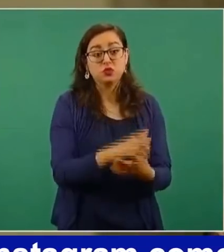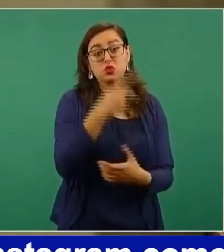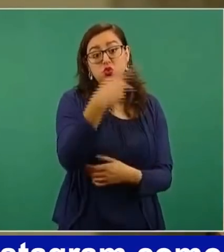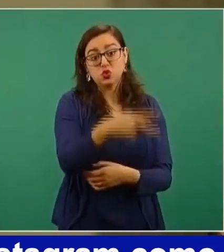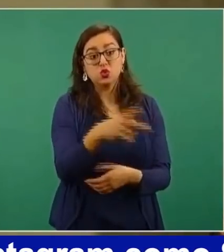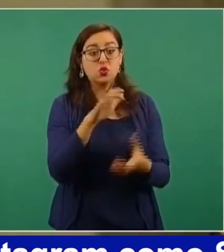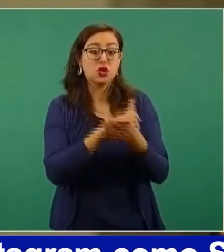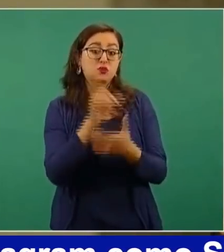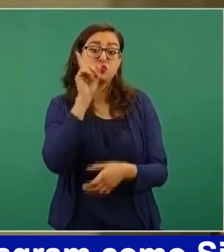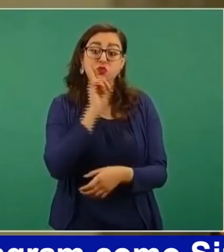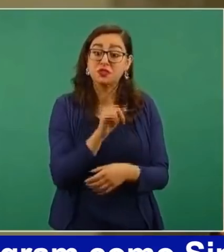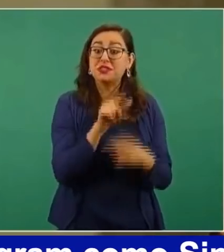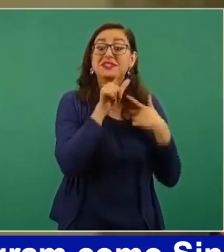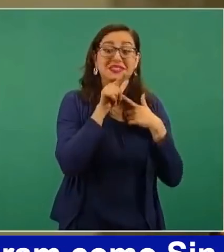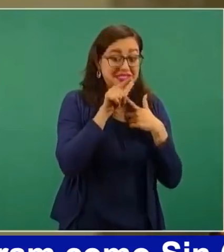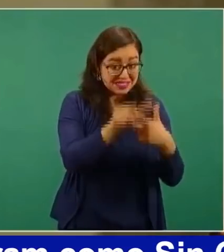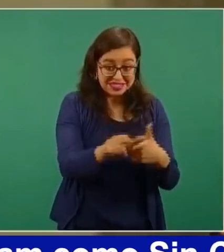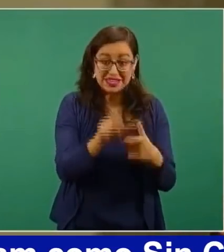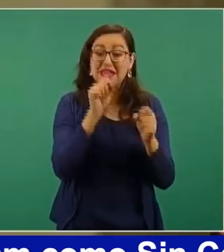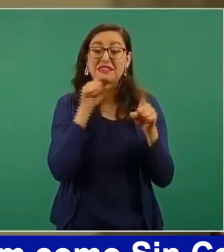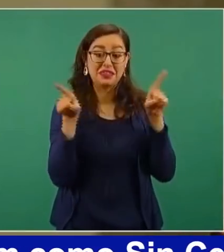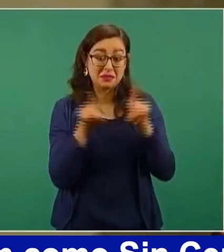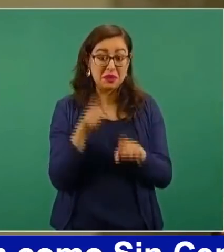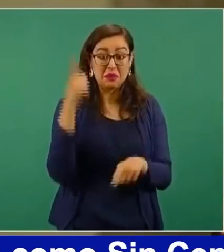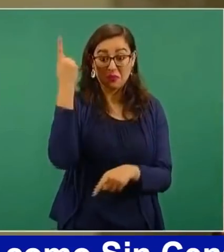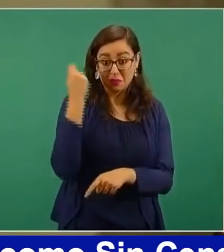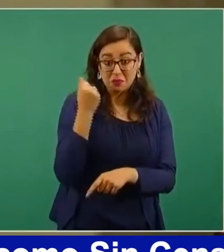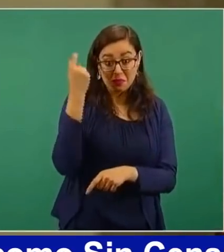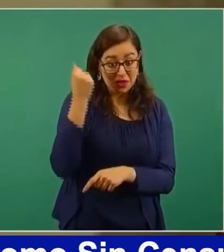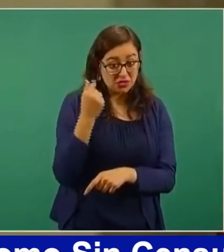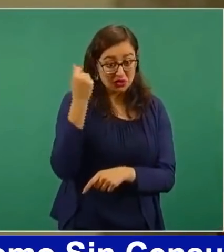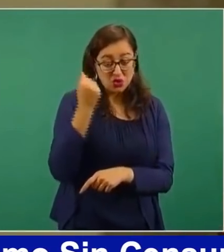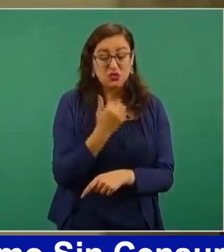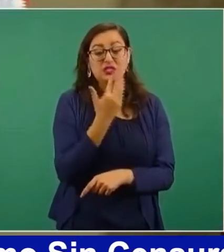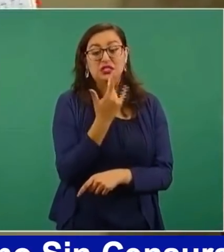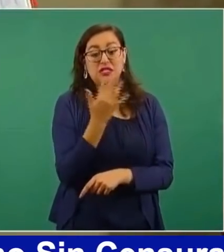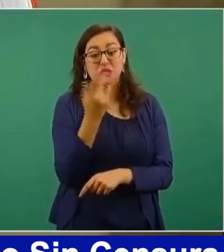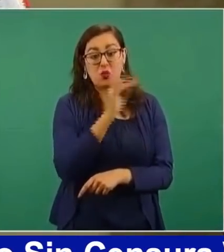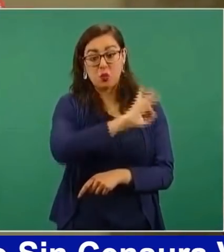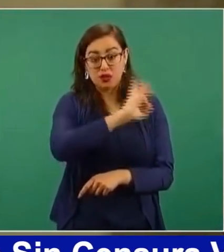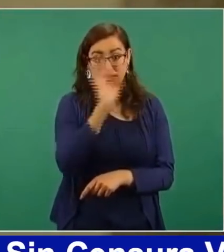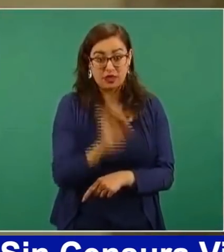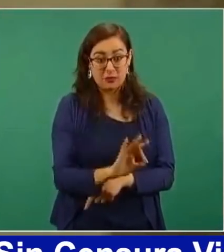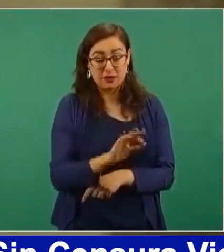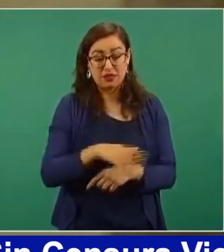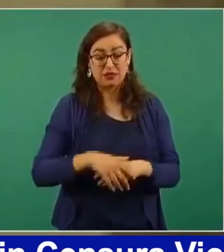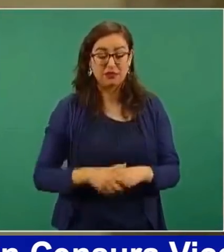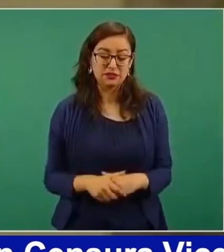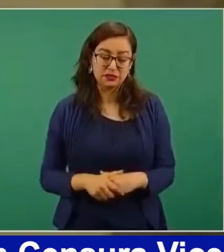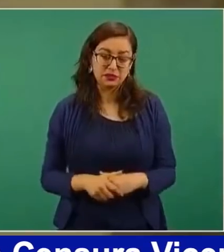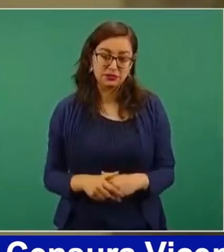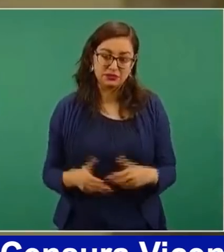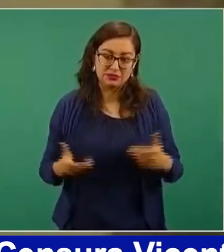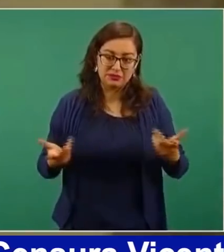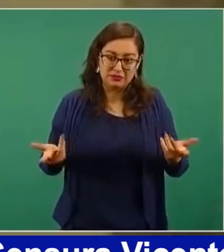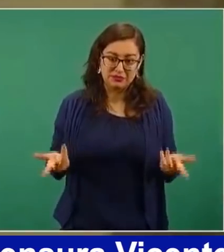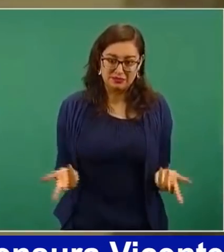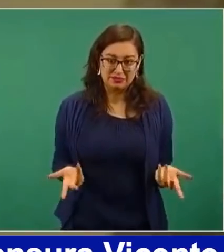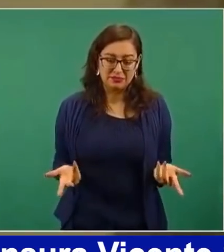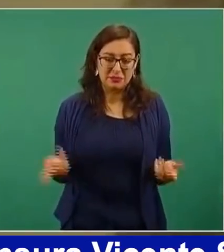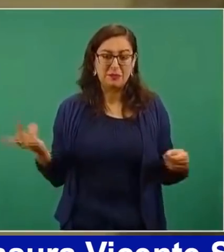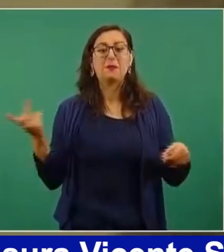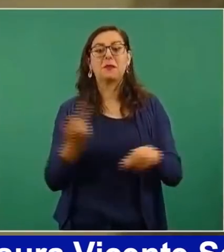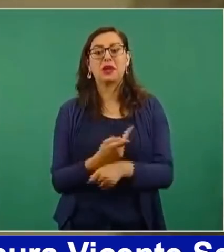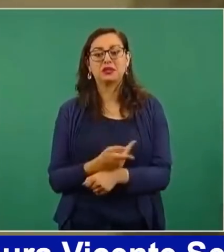recibirían una pensión de por vida equivalente al 50% de un sueldo de un ministro activo. Le pongo estos